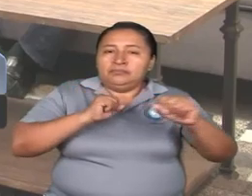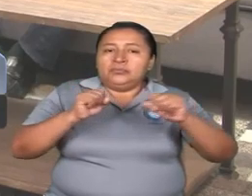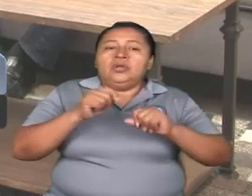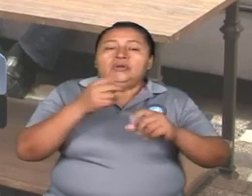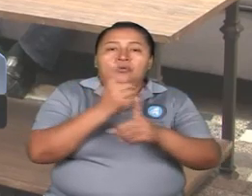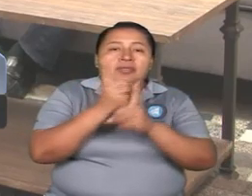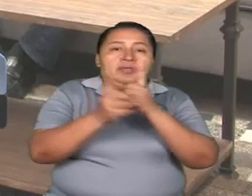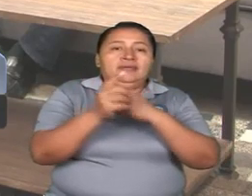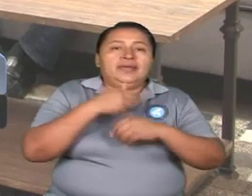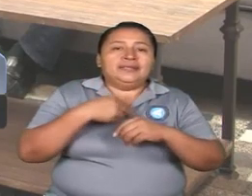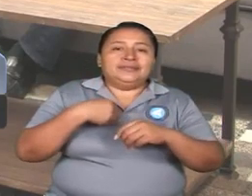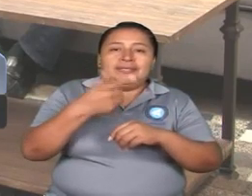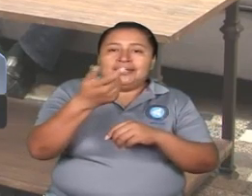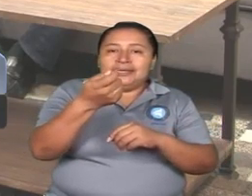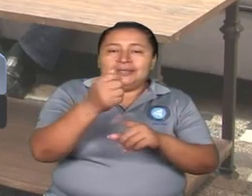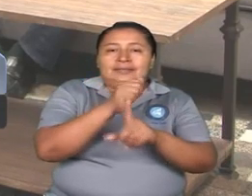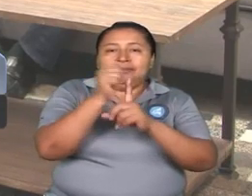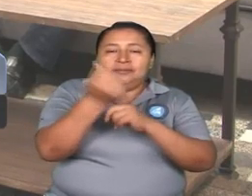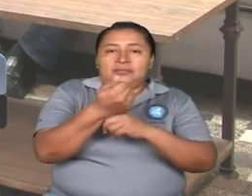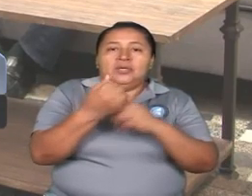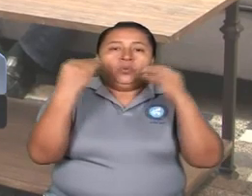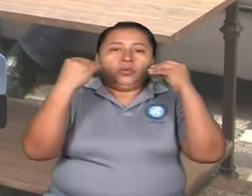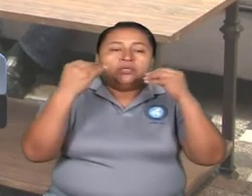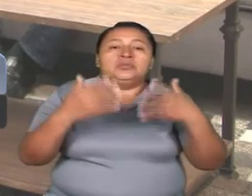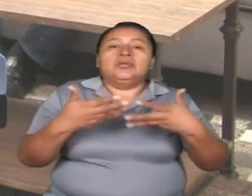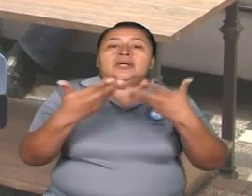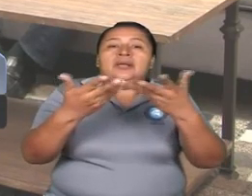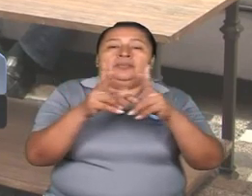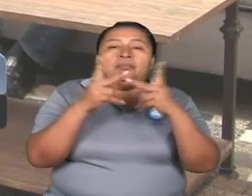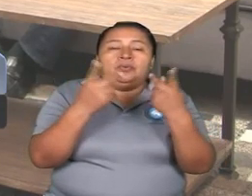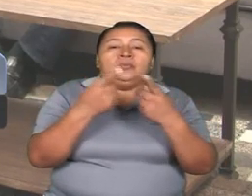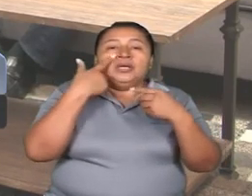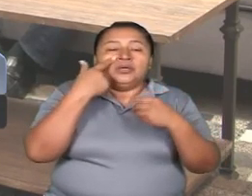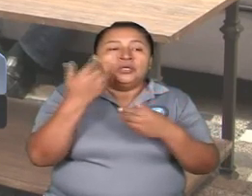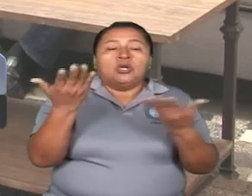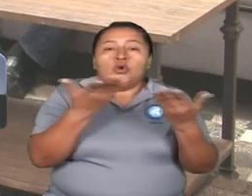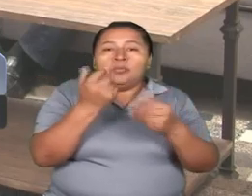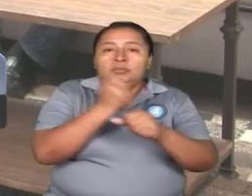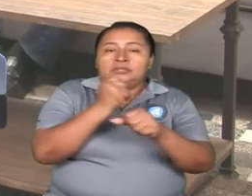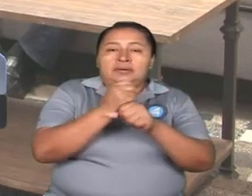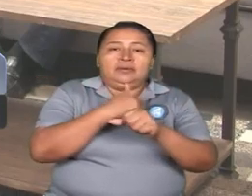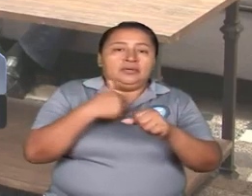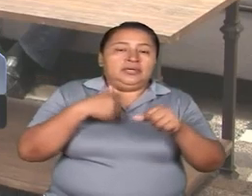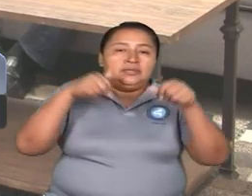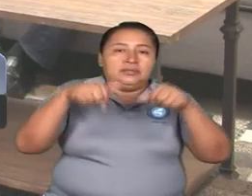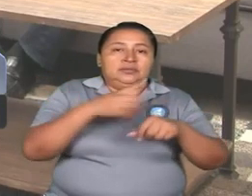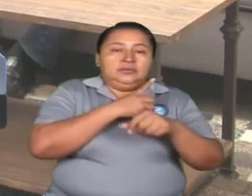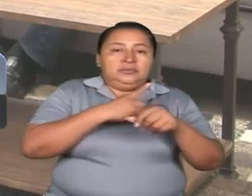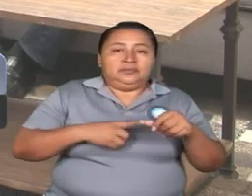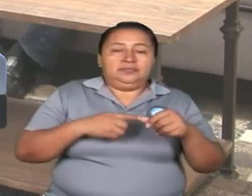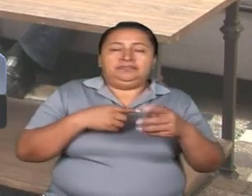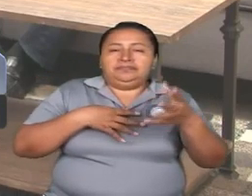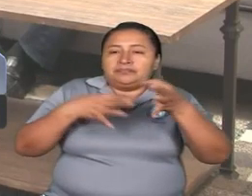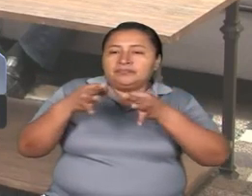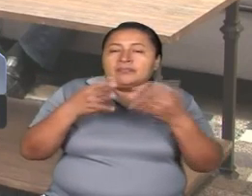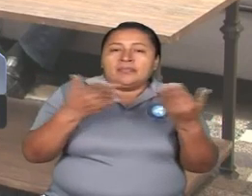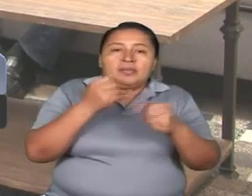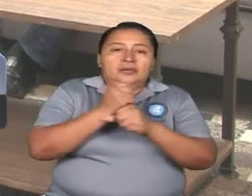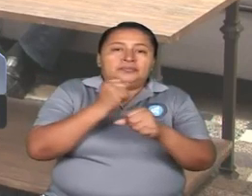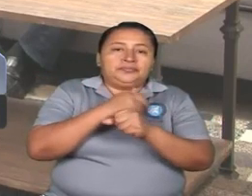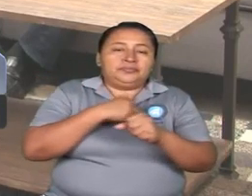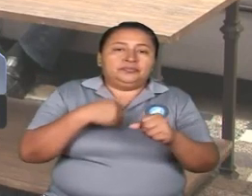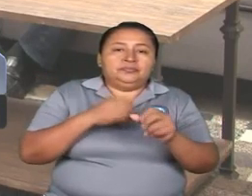de hacer educación con nuestro pueblo para que se conozca el trabajo en detalle del trabajo de la